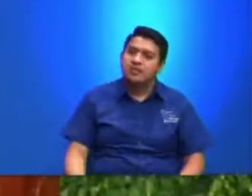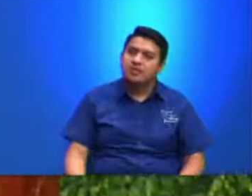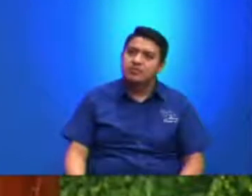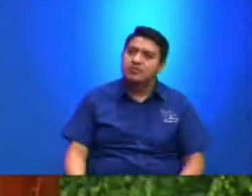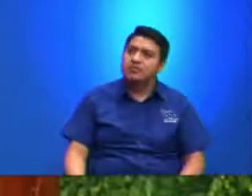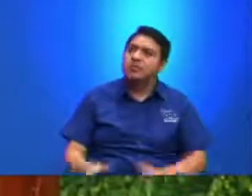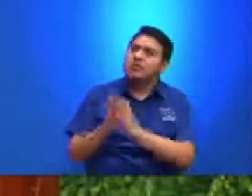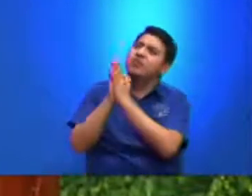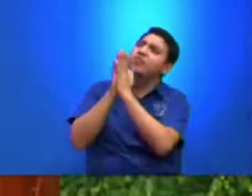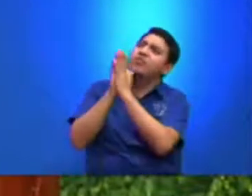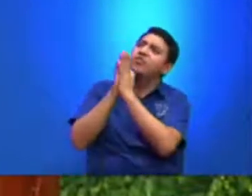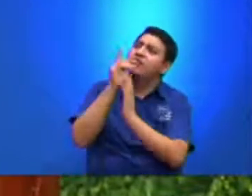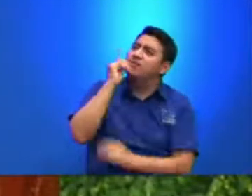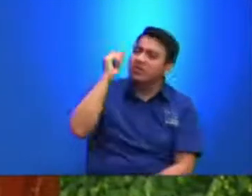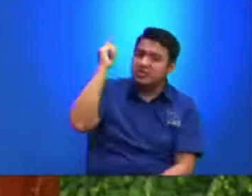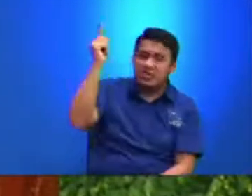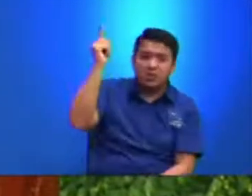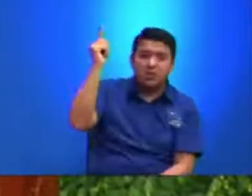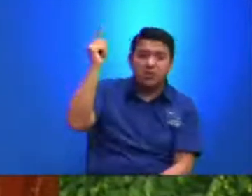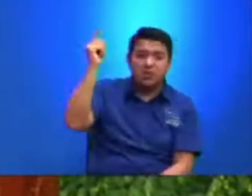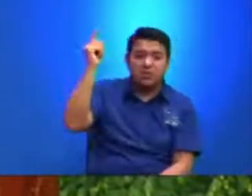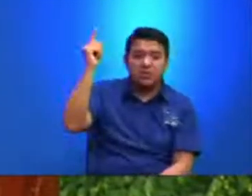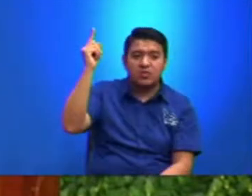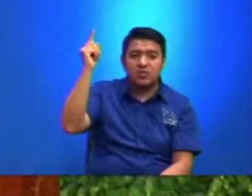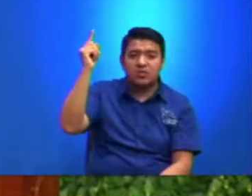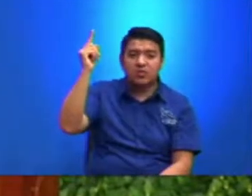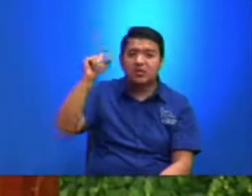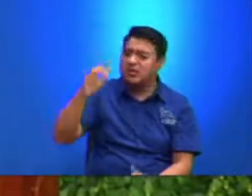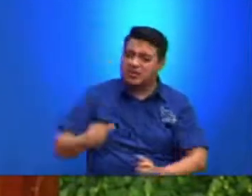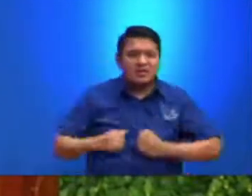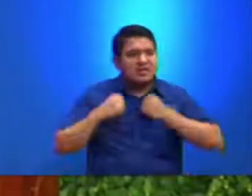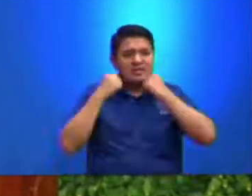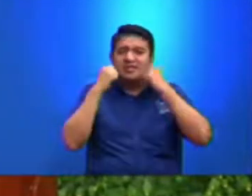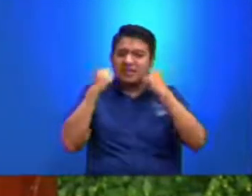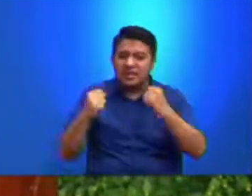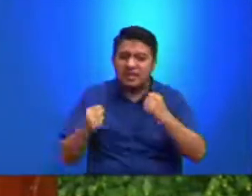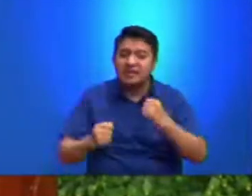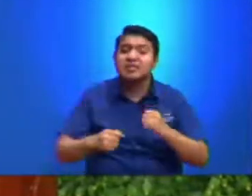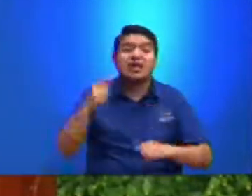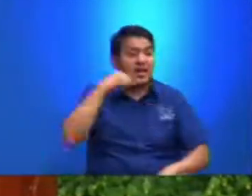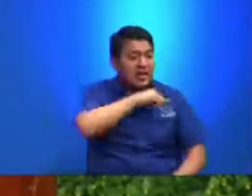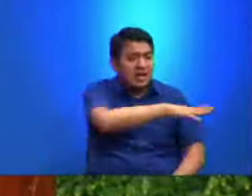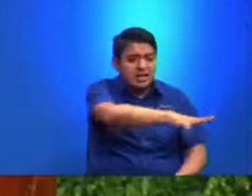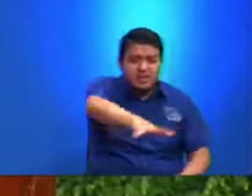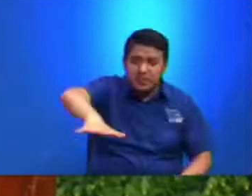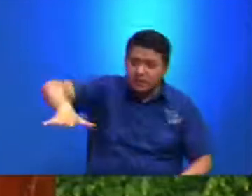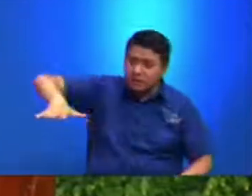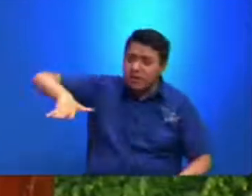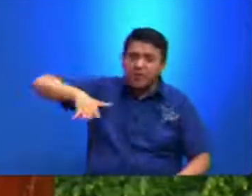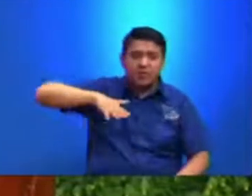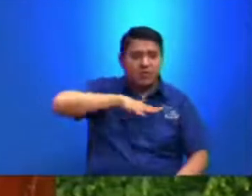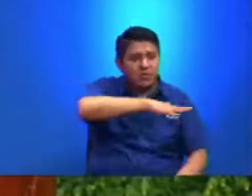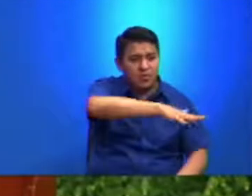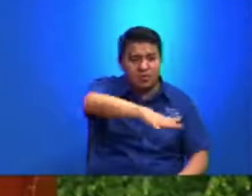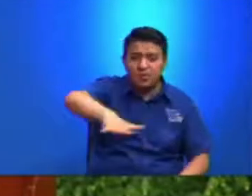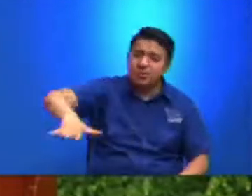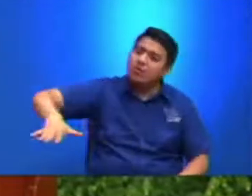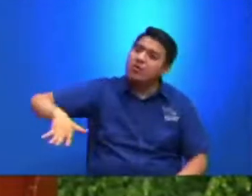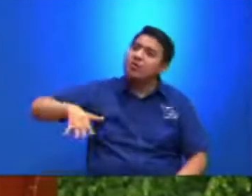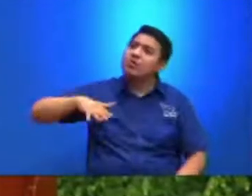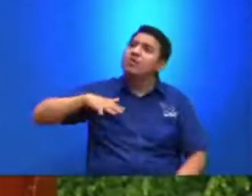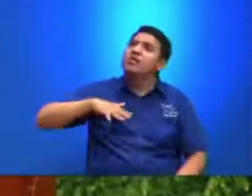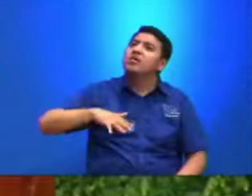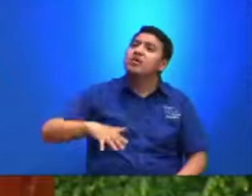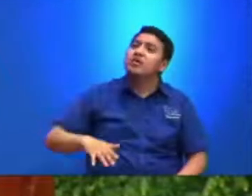conmigo, te suplico, Señor. Espíritu de Dios. Que sanes a este pueblo bendito, Señor. Muévete con poder. Que